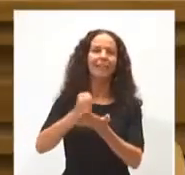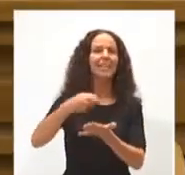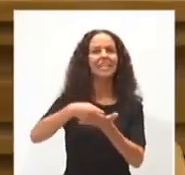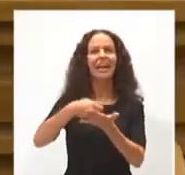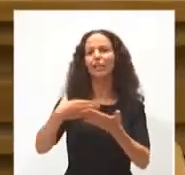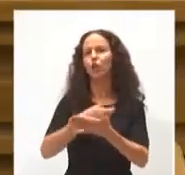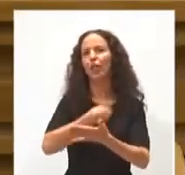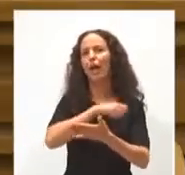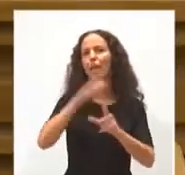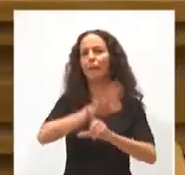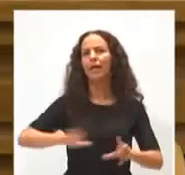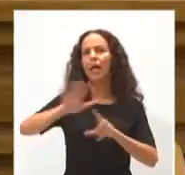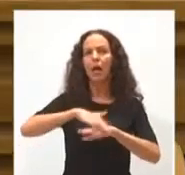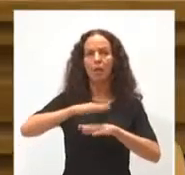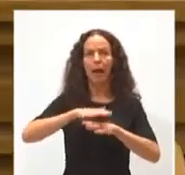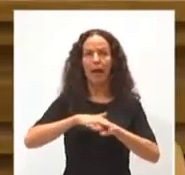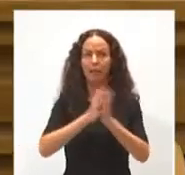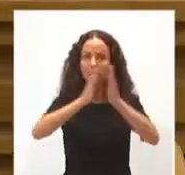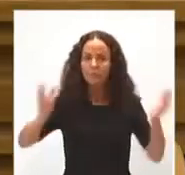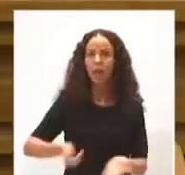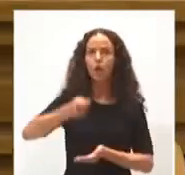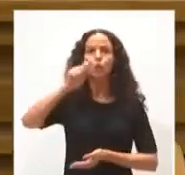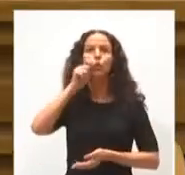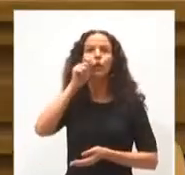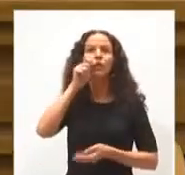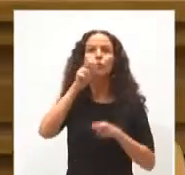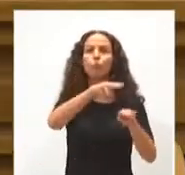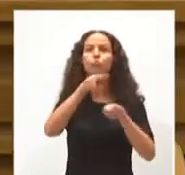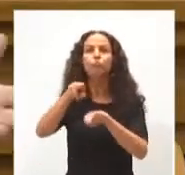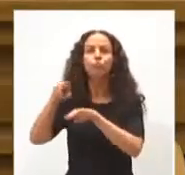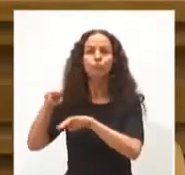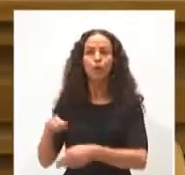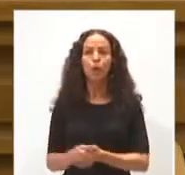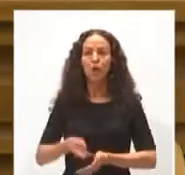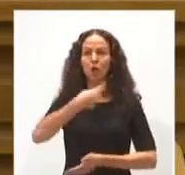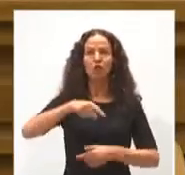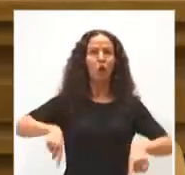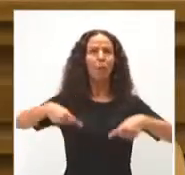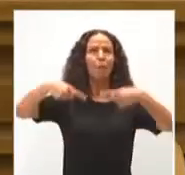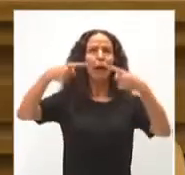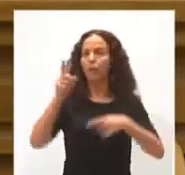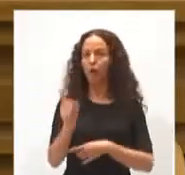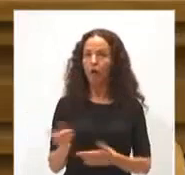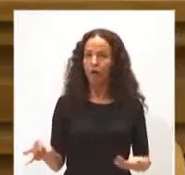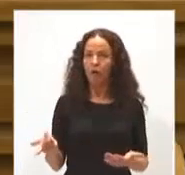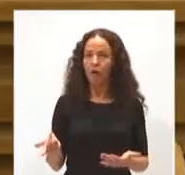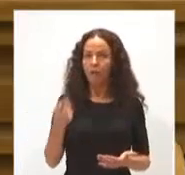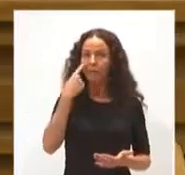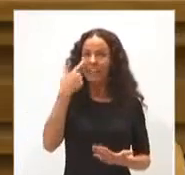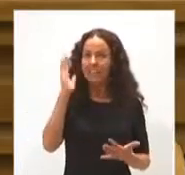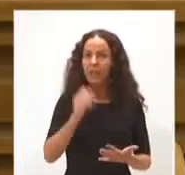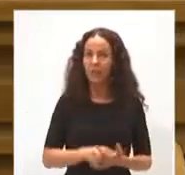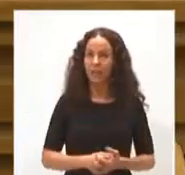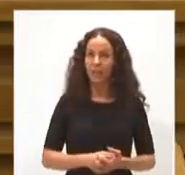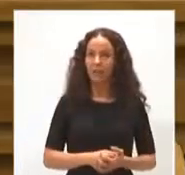favorecer el turismo cinegético de unos con otros que así no podamos estar pegando los restos fíjense lo que le digo no estoy